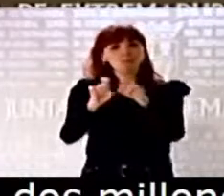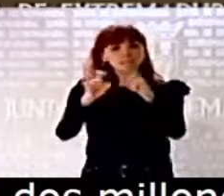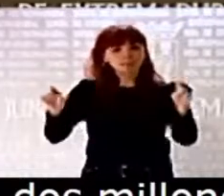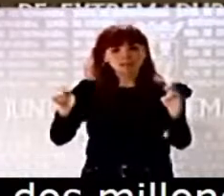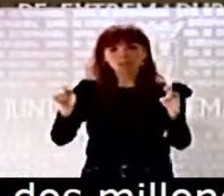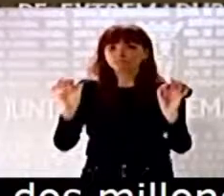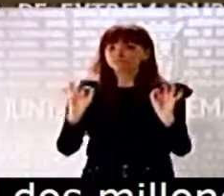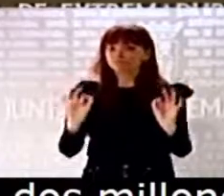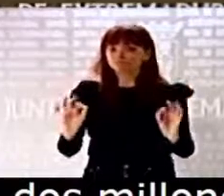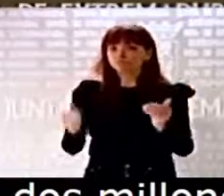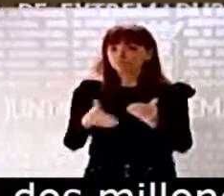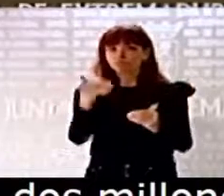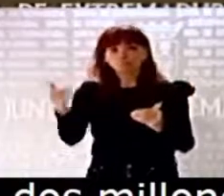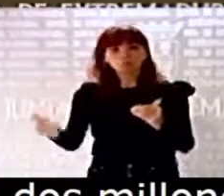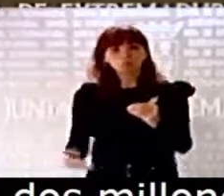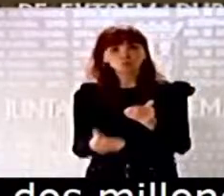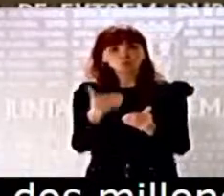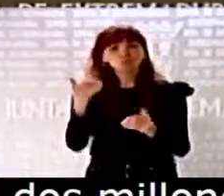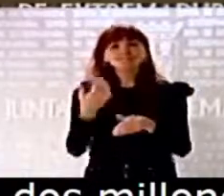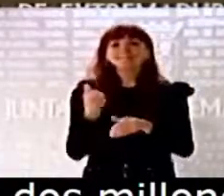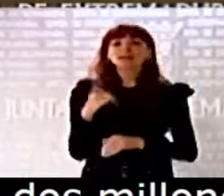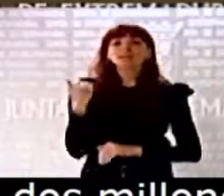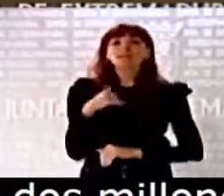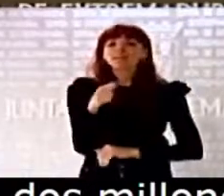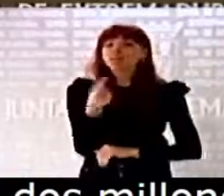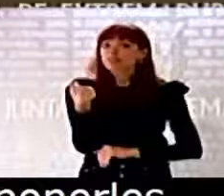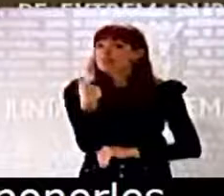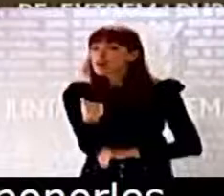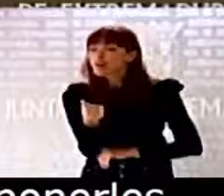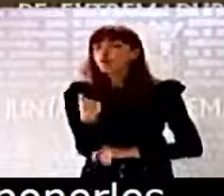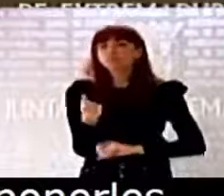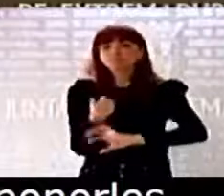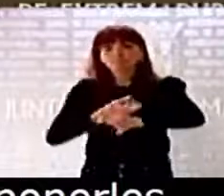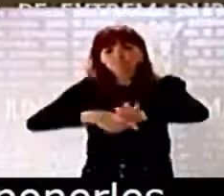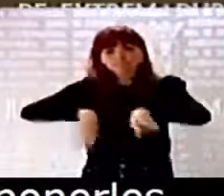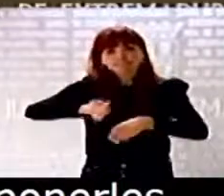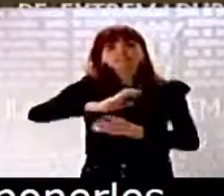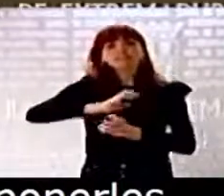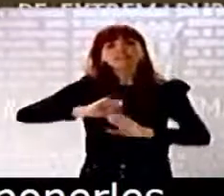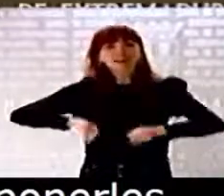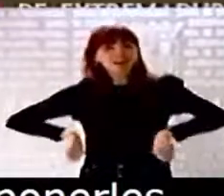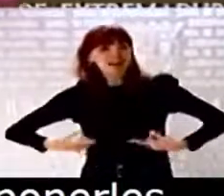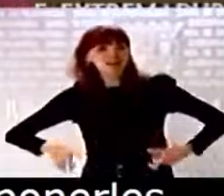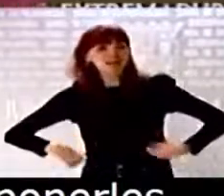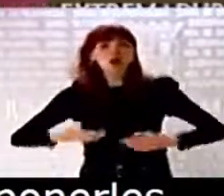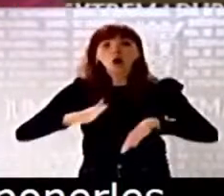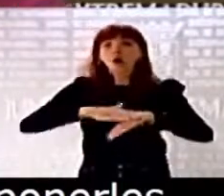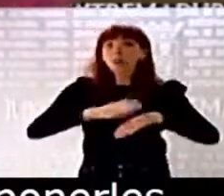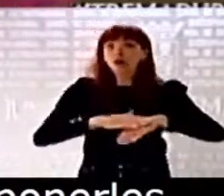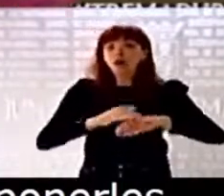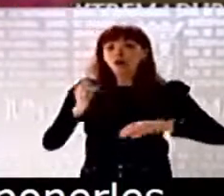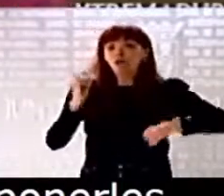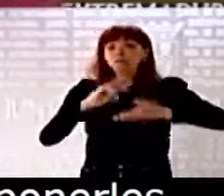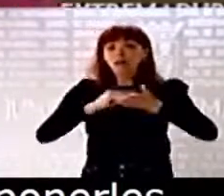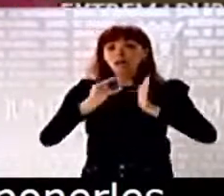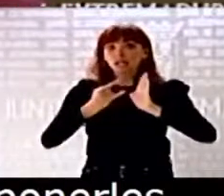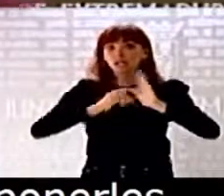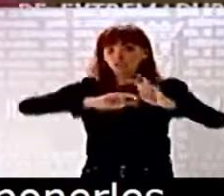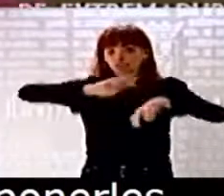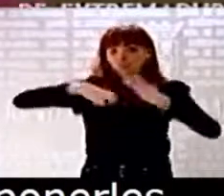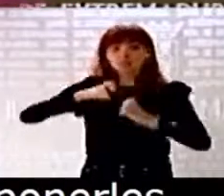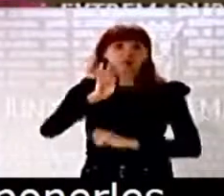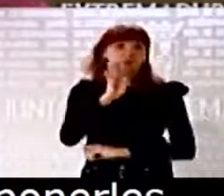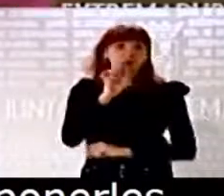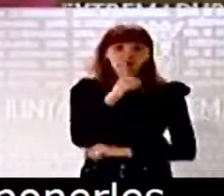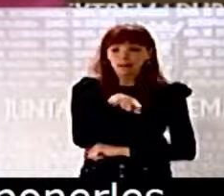ponerle ya acciones concretas a estos nuevos dineros, a este mecanismo de recuperación, transformación y resiliencia del que venimos hablando en los